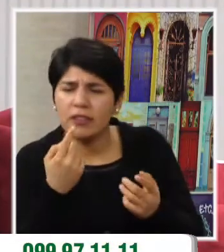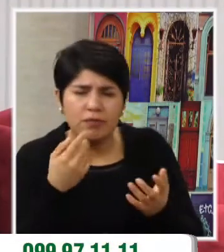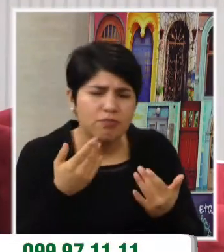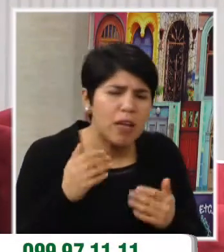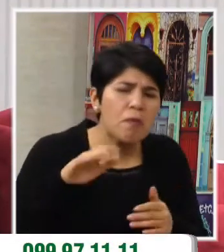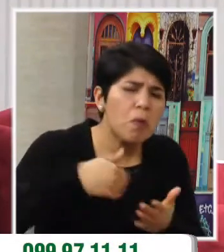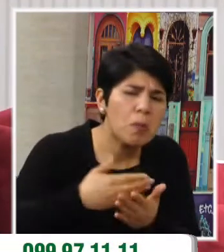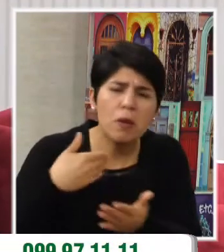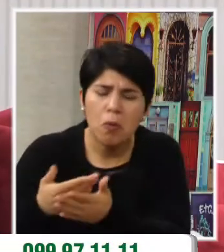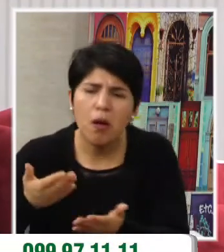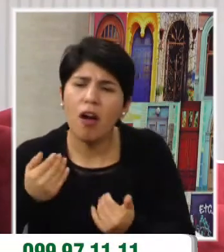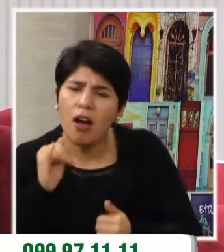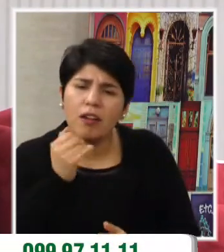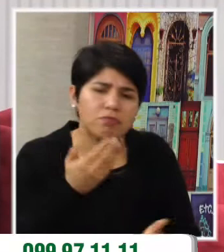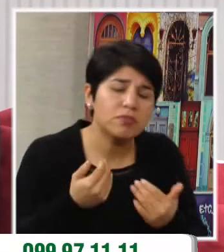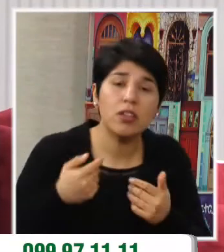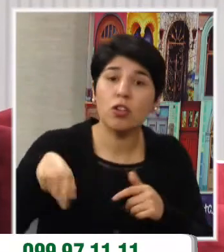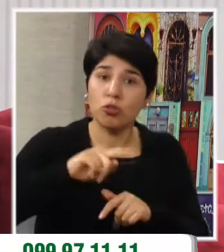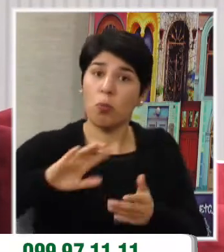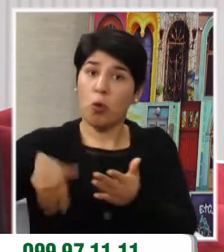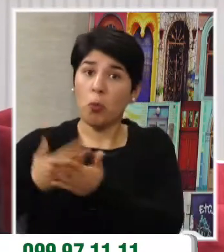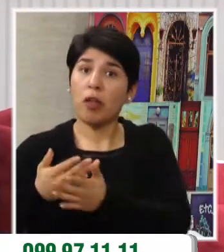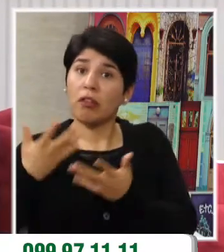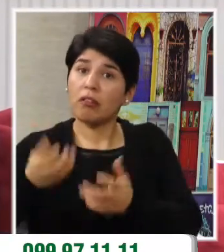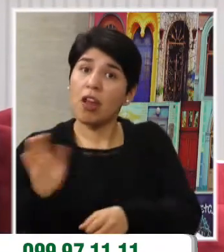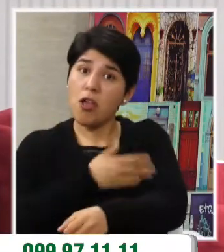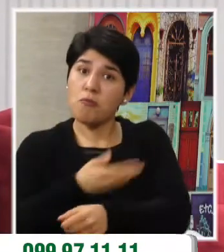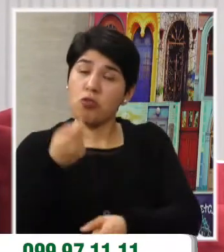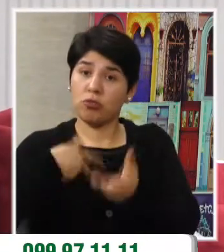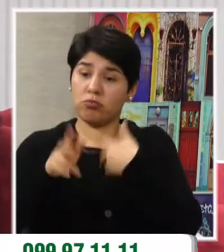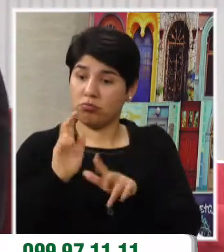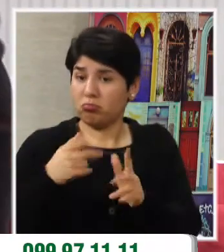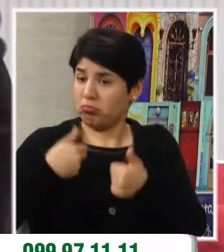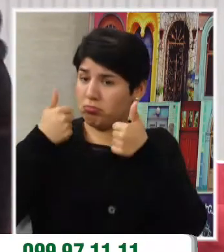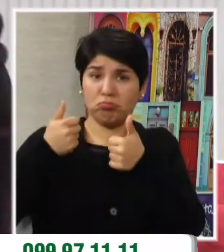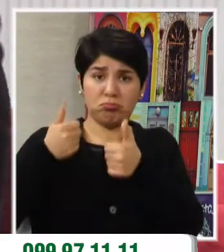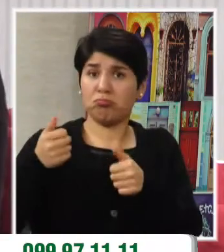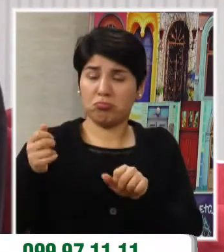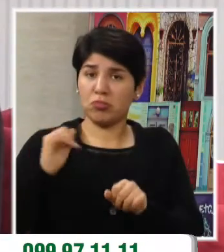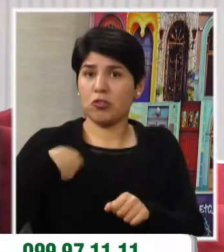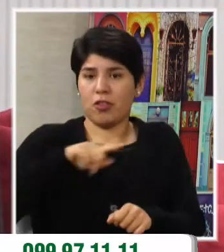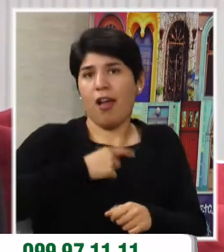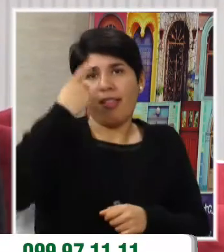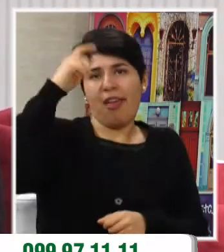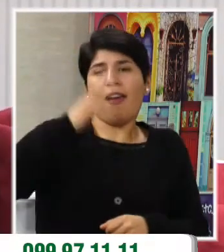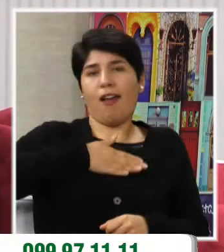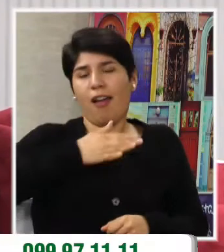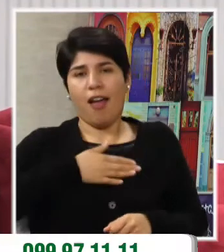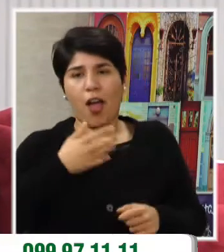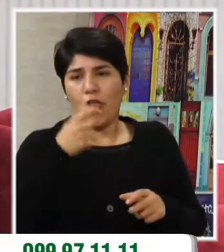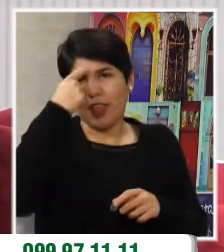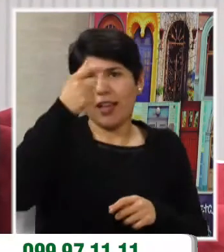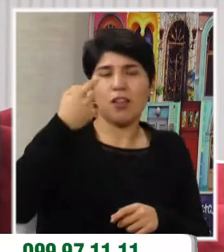propusieron este el himno y bueno nos pareció fantástico la propuesta no es que todo nace de nuestra dirección ni de los